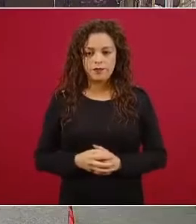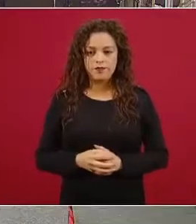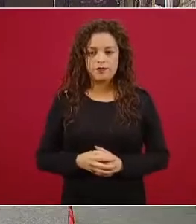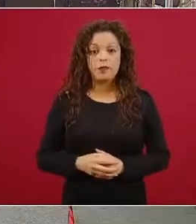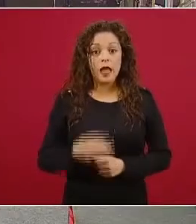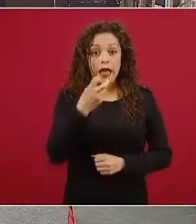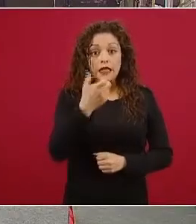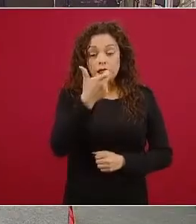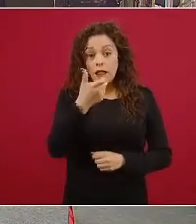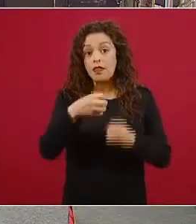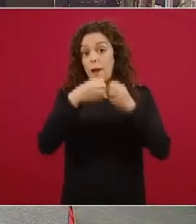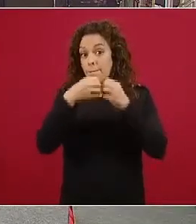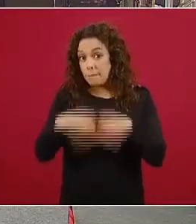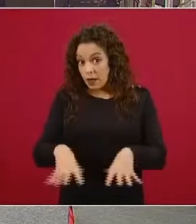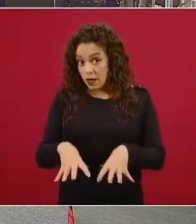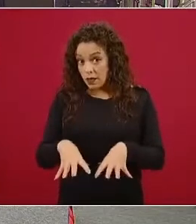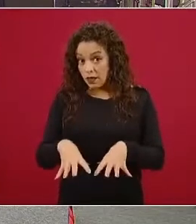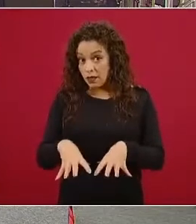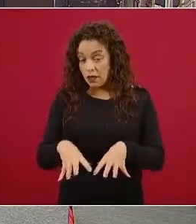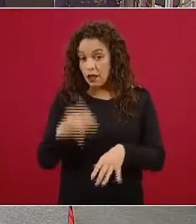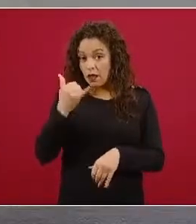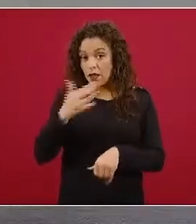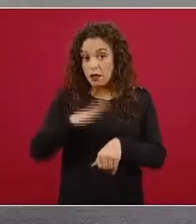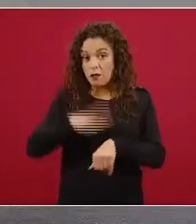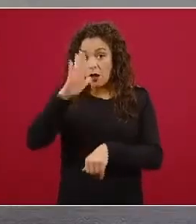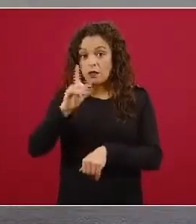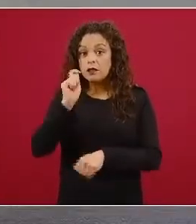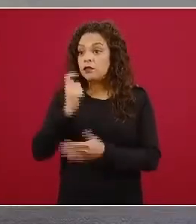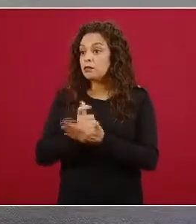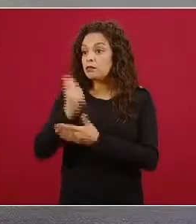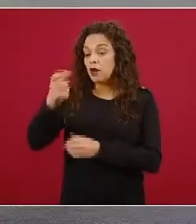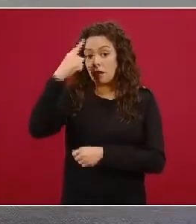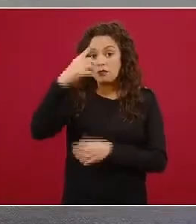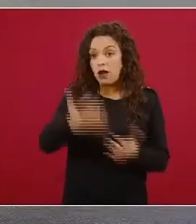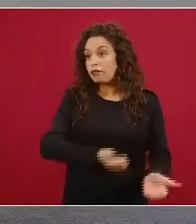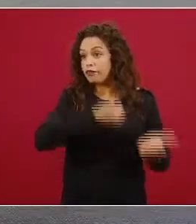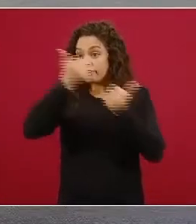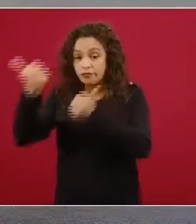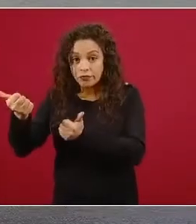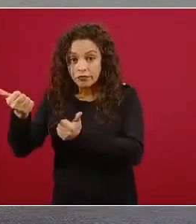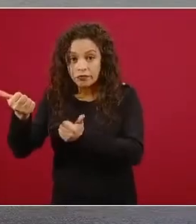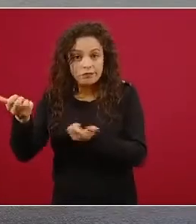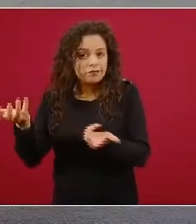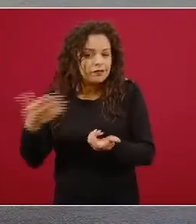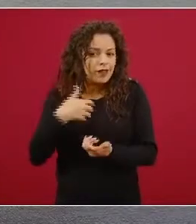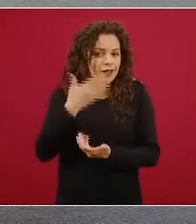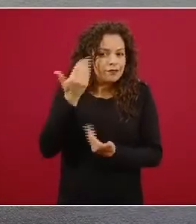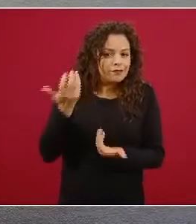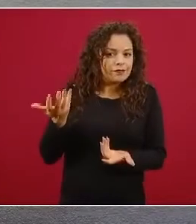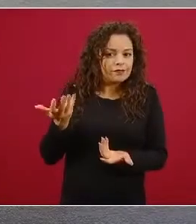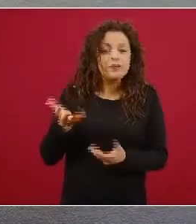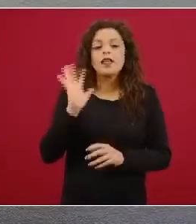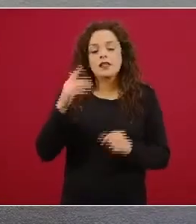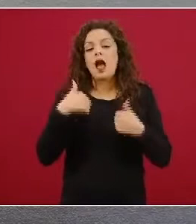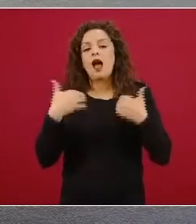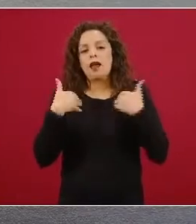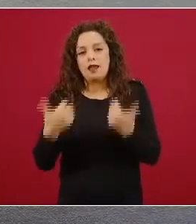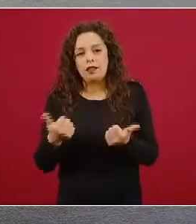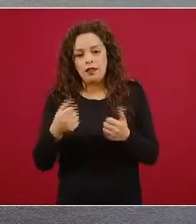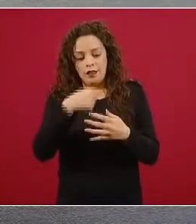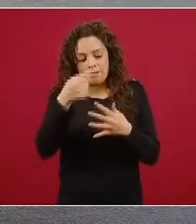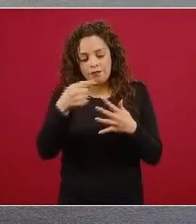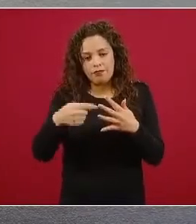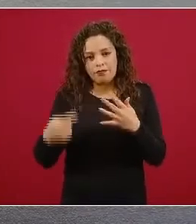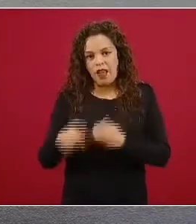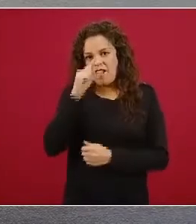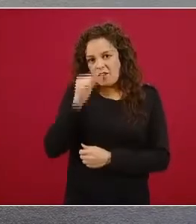se perdería más lo que el pago del traslado y no sé, o sea, ya entendí, me quedan claras las